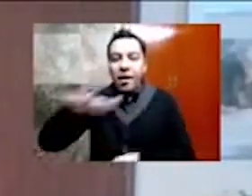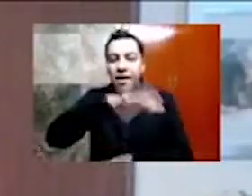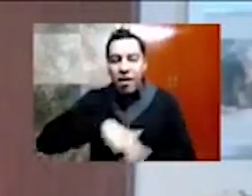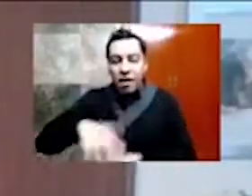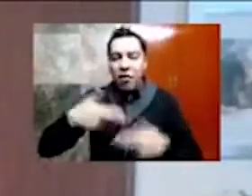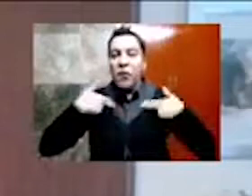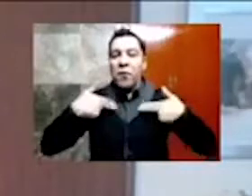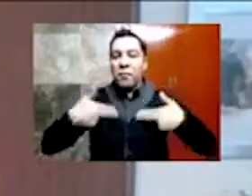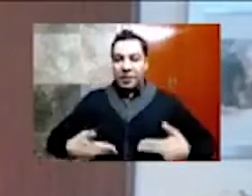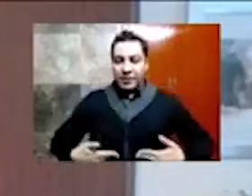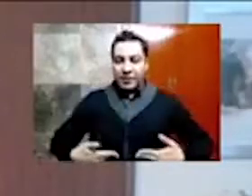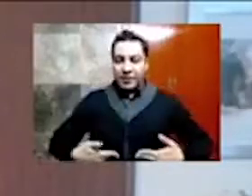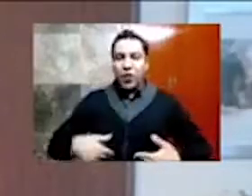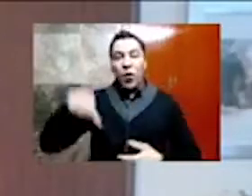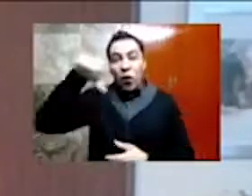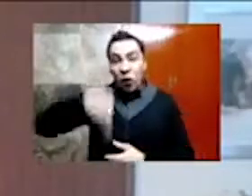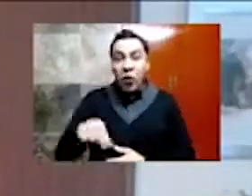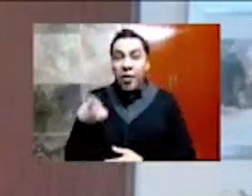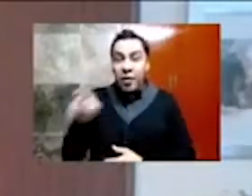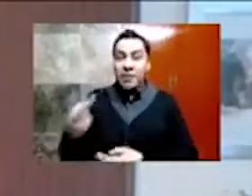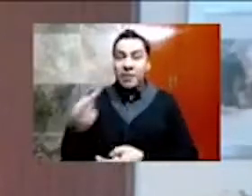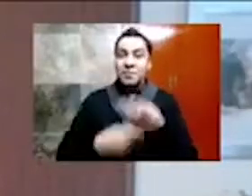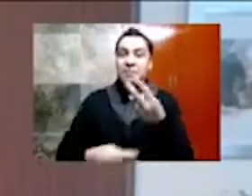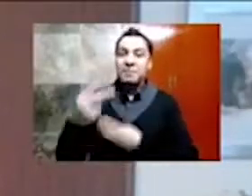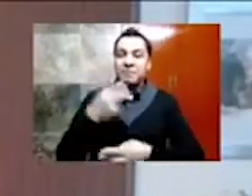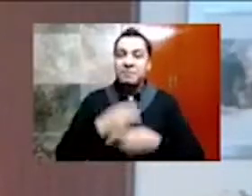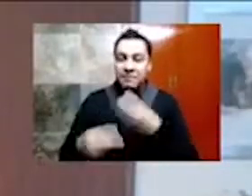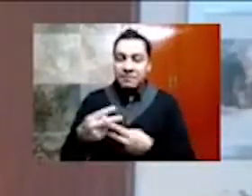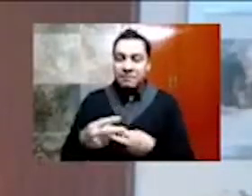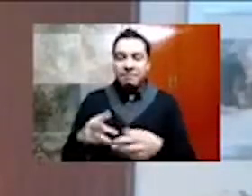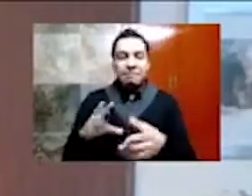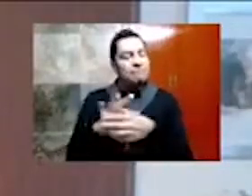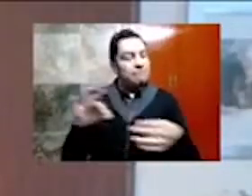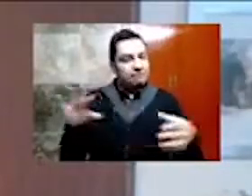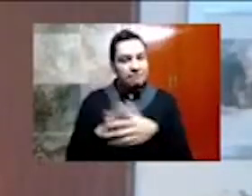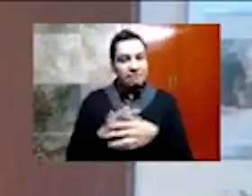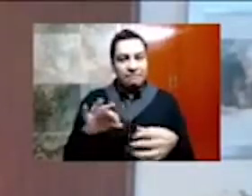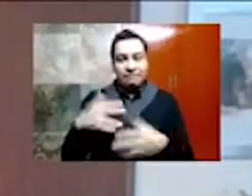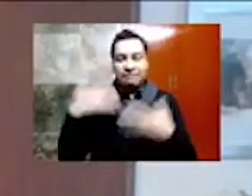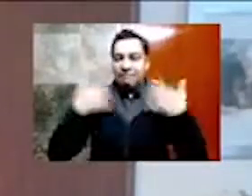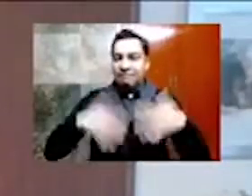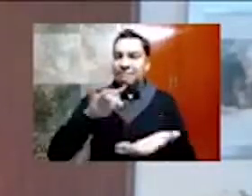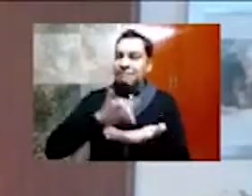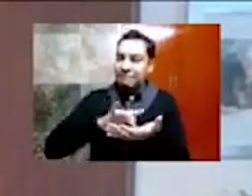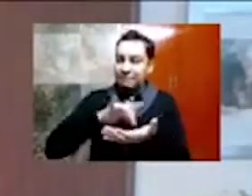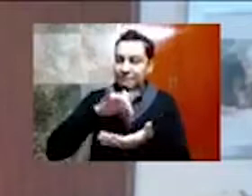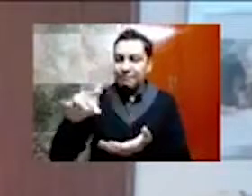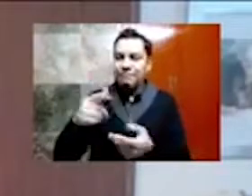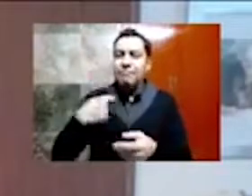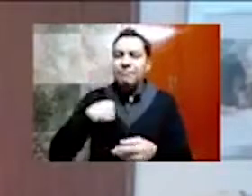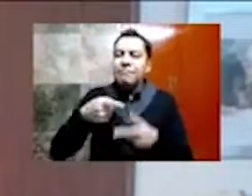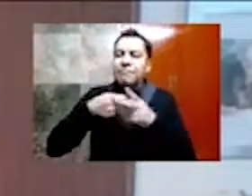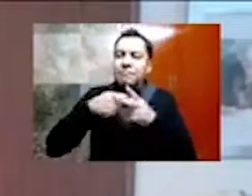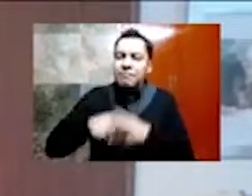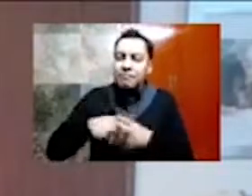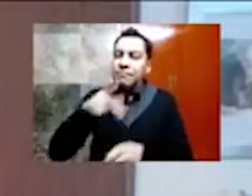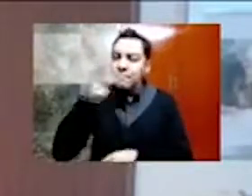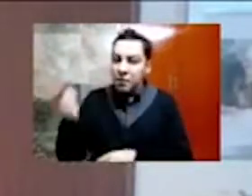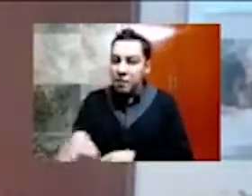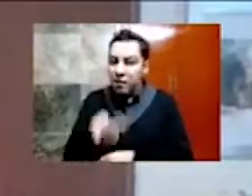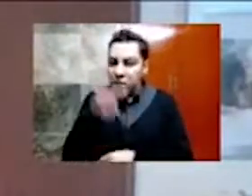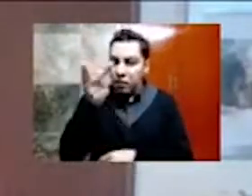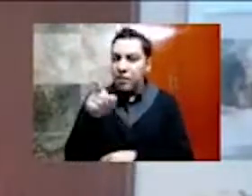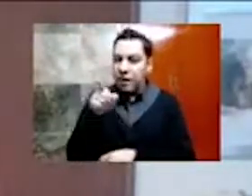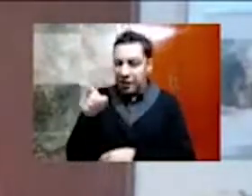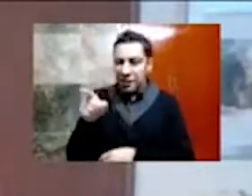para platicar de esta grandeza del Imperio Mexica. Y me gustaría iniciar con una pregunta básica para todo lo que vamos